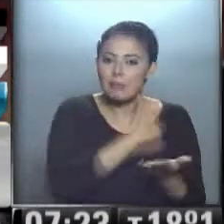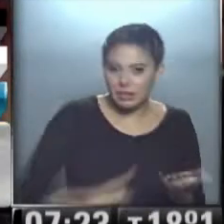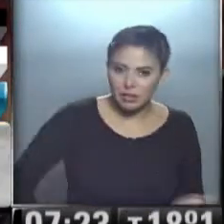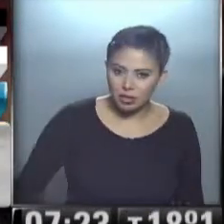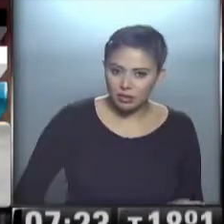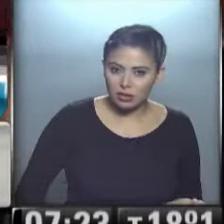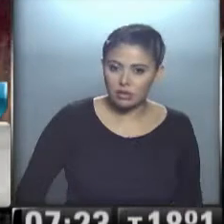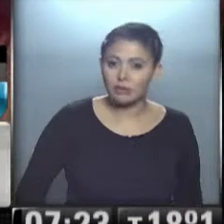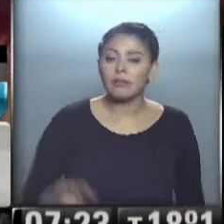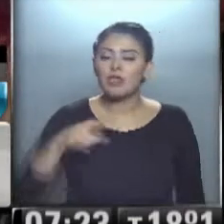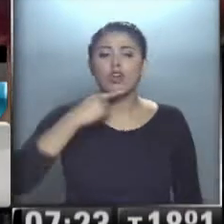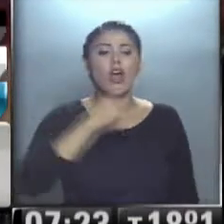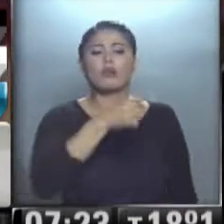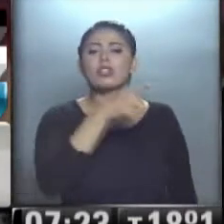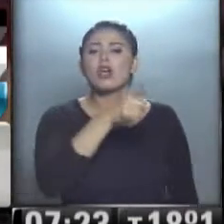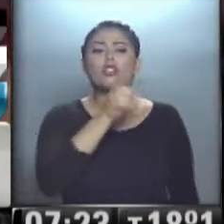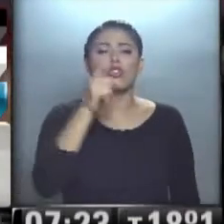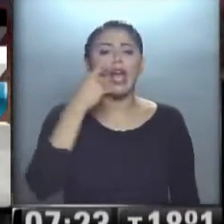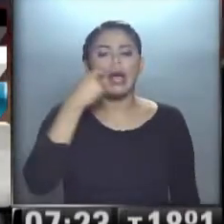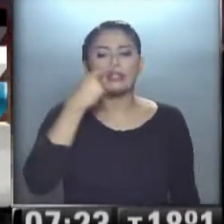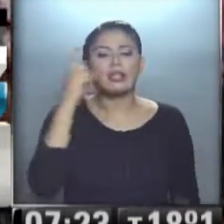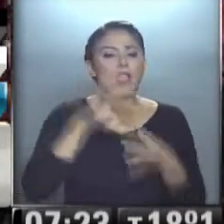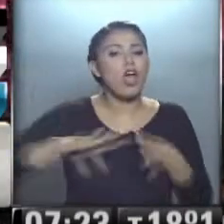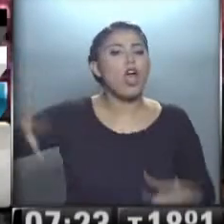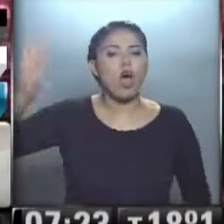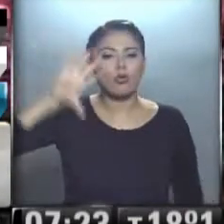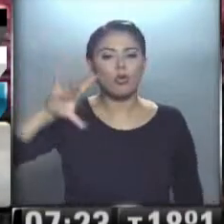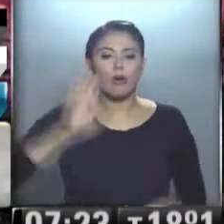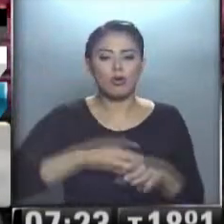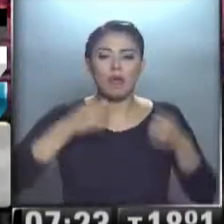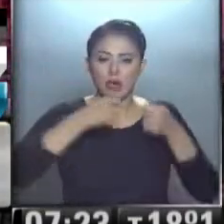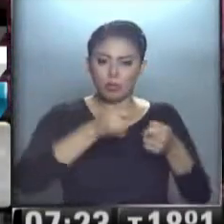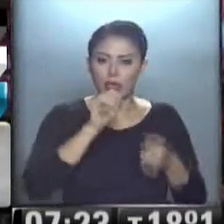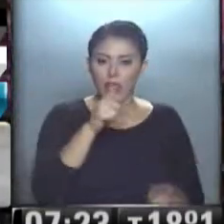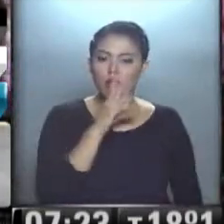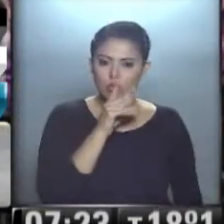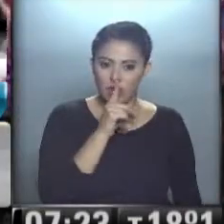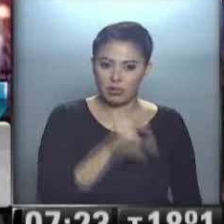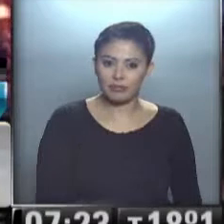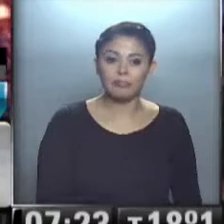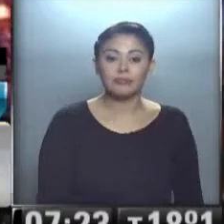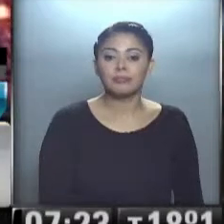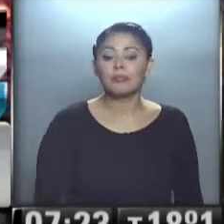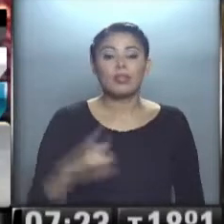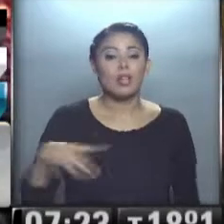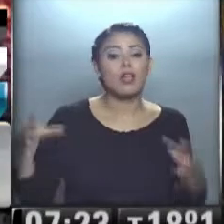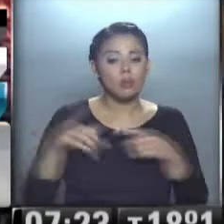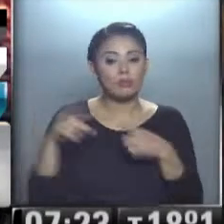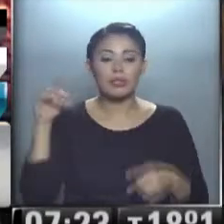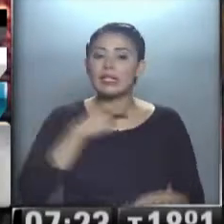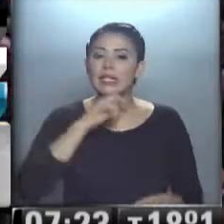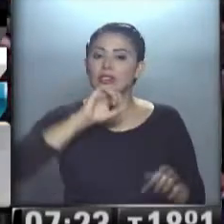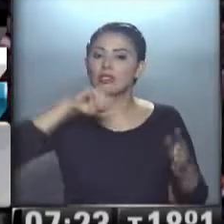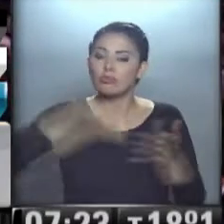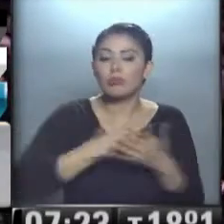Yanukovych, a quien acusan de actuar contra los intereses europeos presionado por el gobierno de Rusia. Tras el fracaso de la moción de censura,